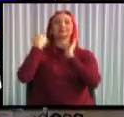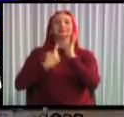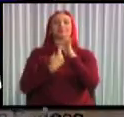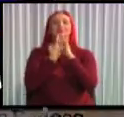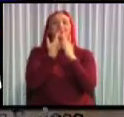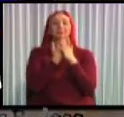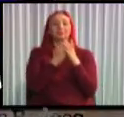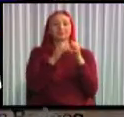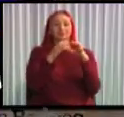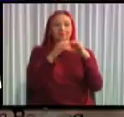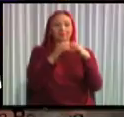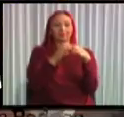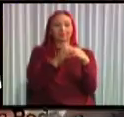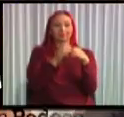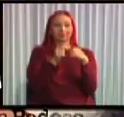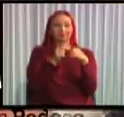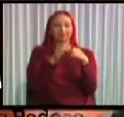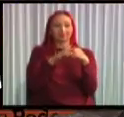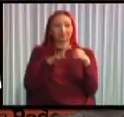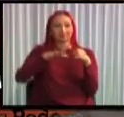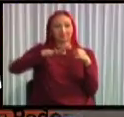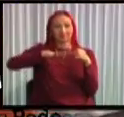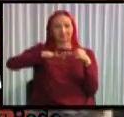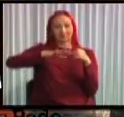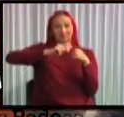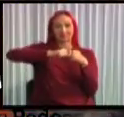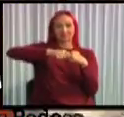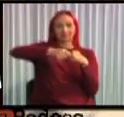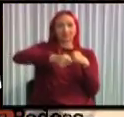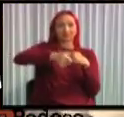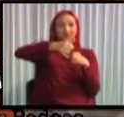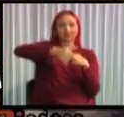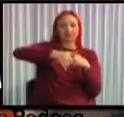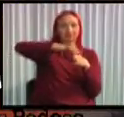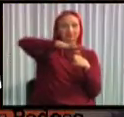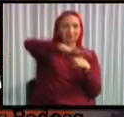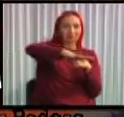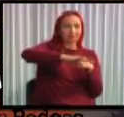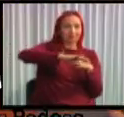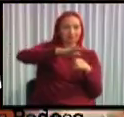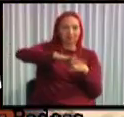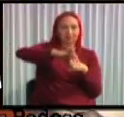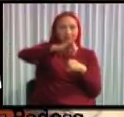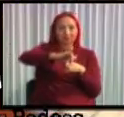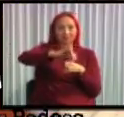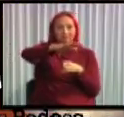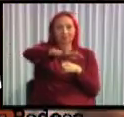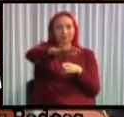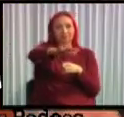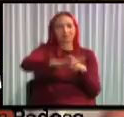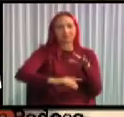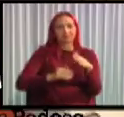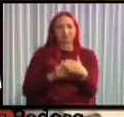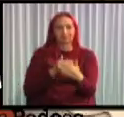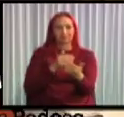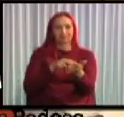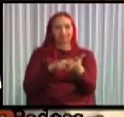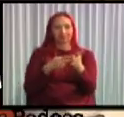en un huequito y marcaba una cuarta y después de aba. ¿Con una cuarta? Íbamos marcando con cuartas para acercarnos a